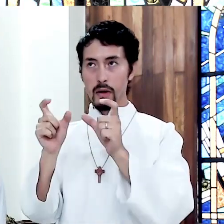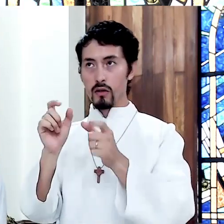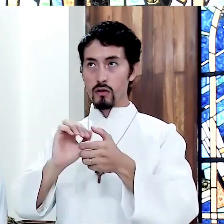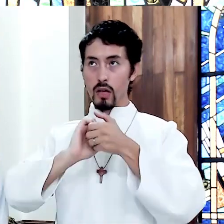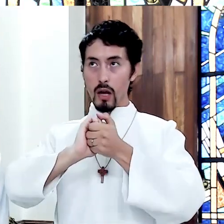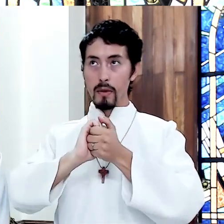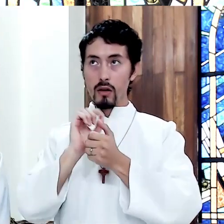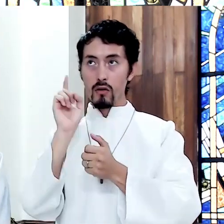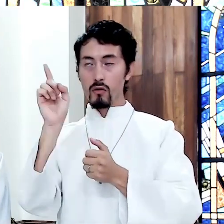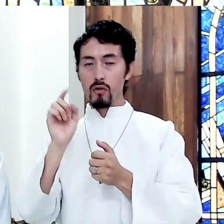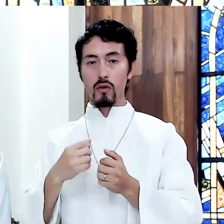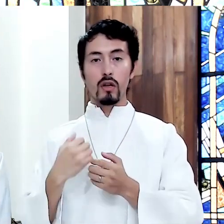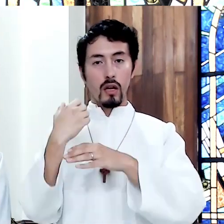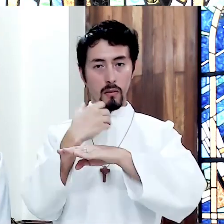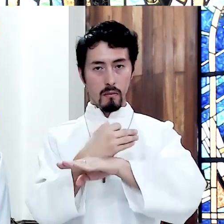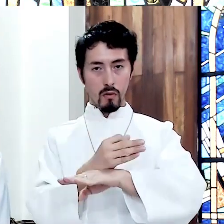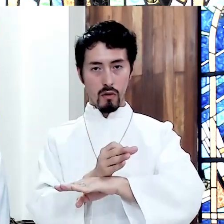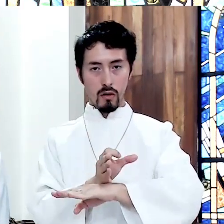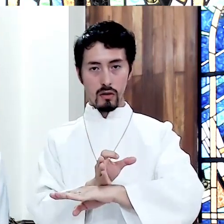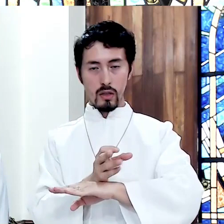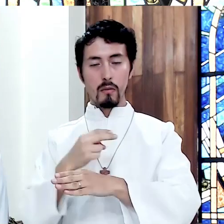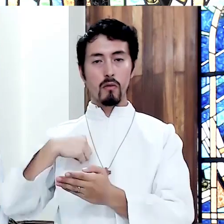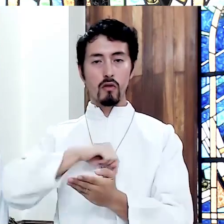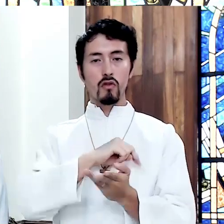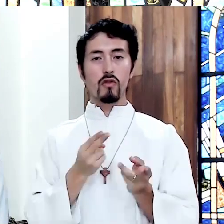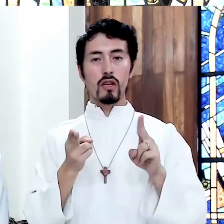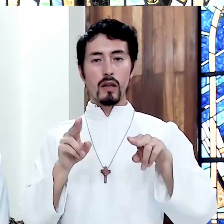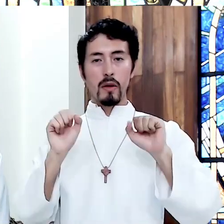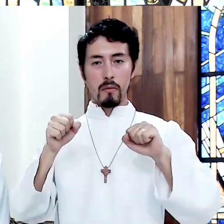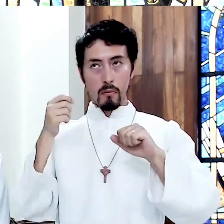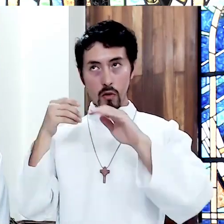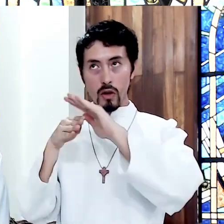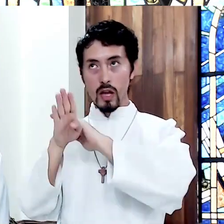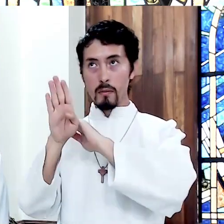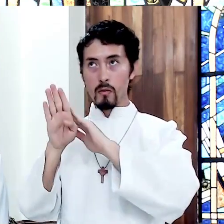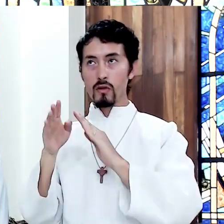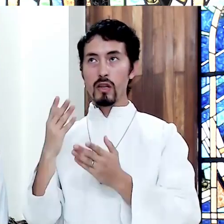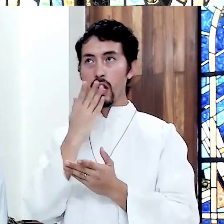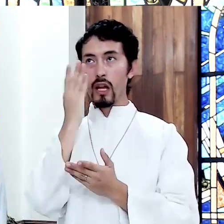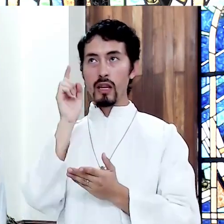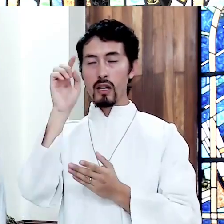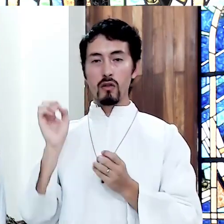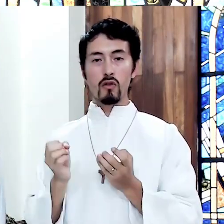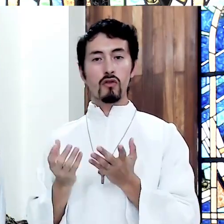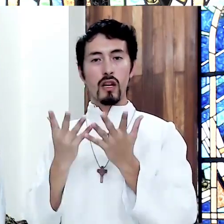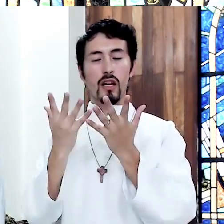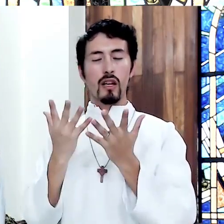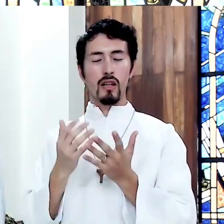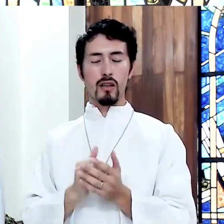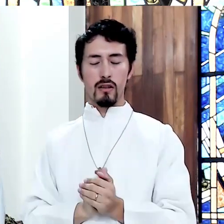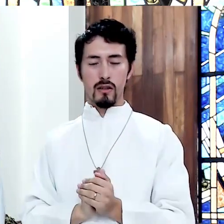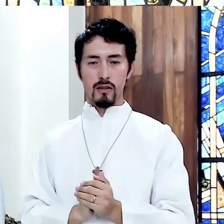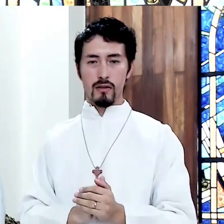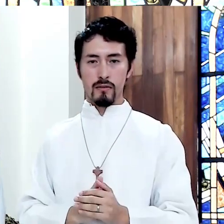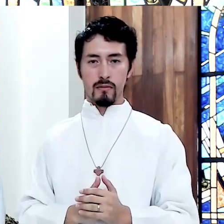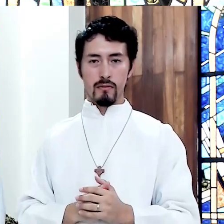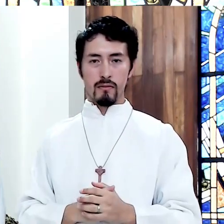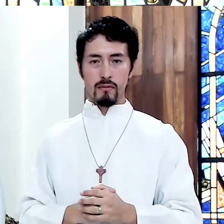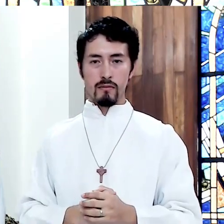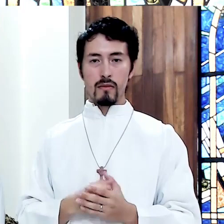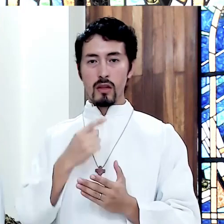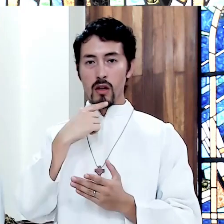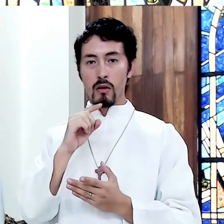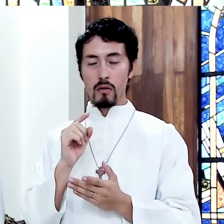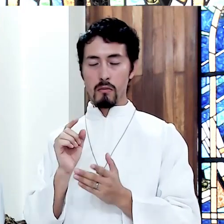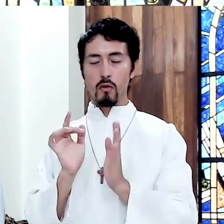ti, oh Jesucristo, compartir la vida eterna y cantar tus alabanzas. Por Cristo, con